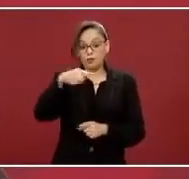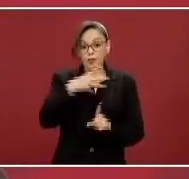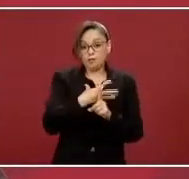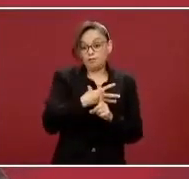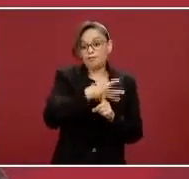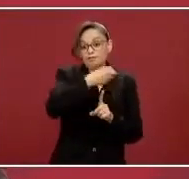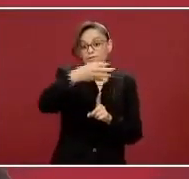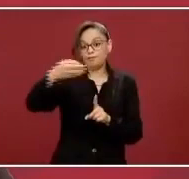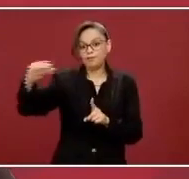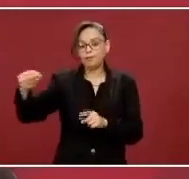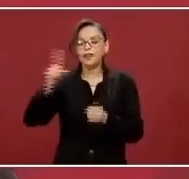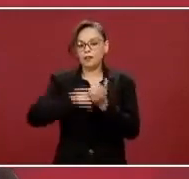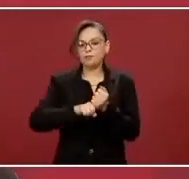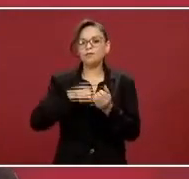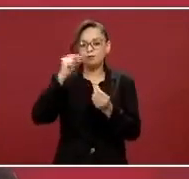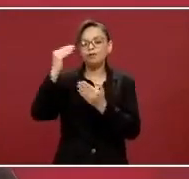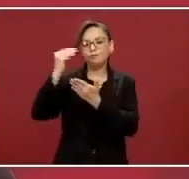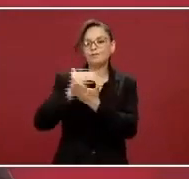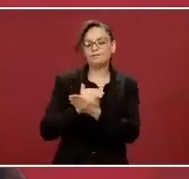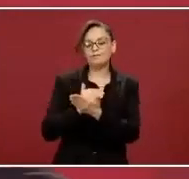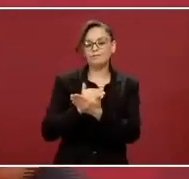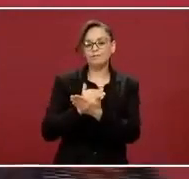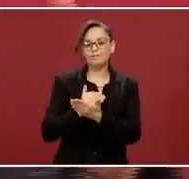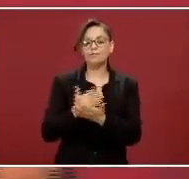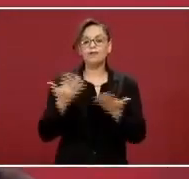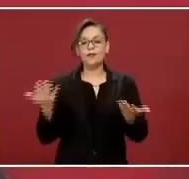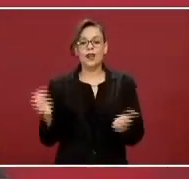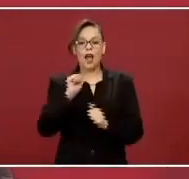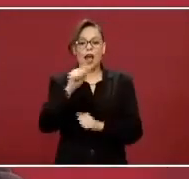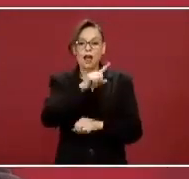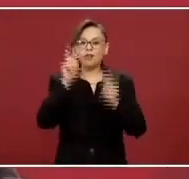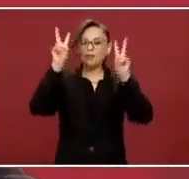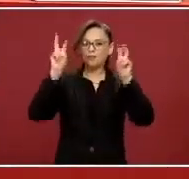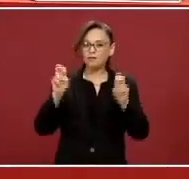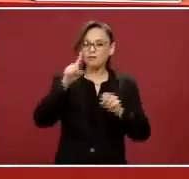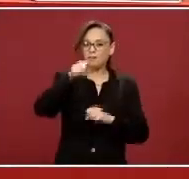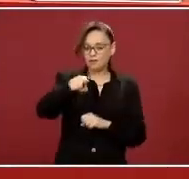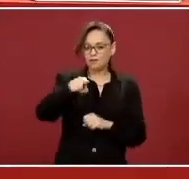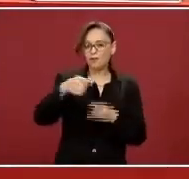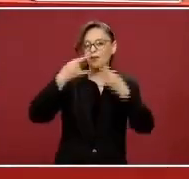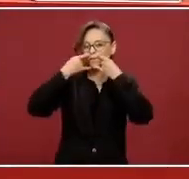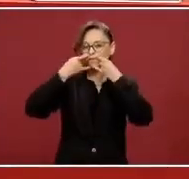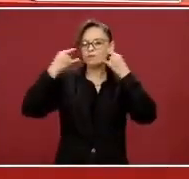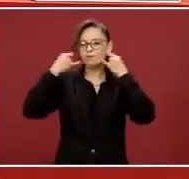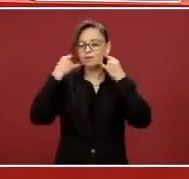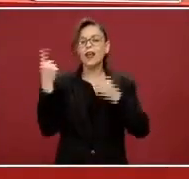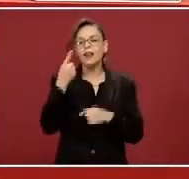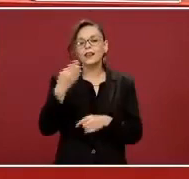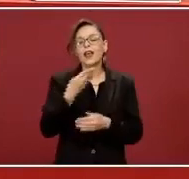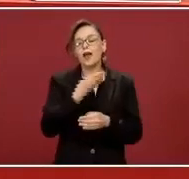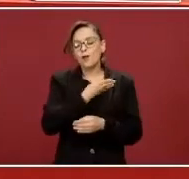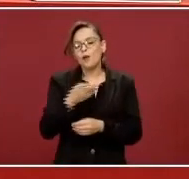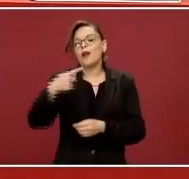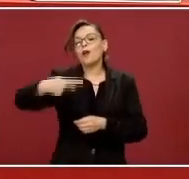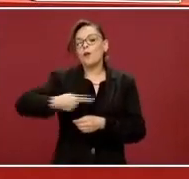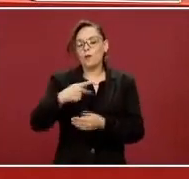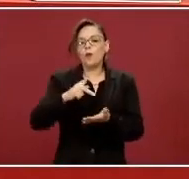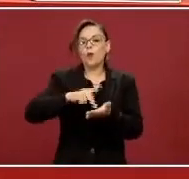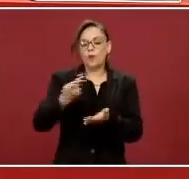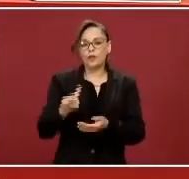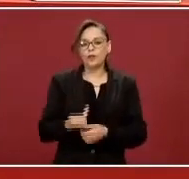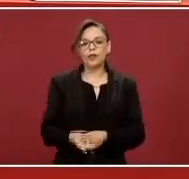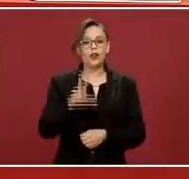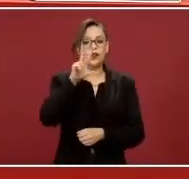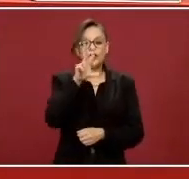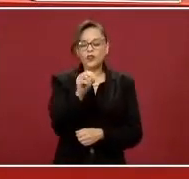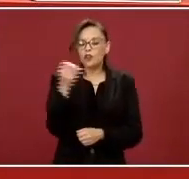considerablemente menor. Respecto a cubrebocas, qué bueno que lo vuelven a preguntar. No es necesario